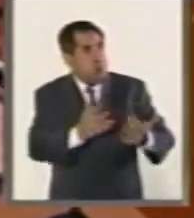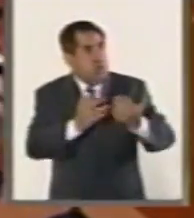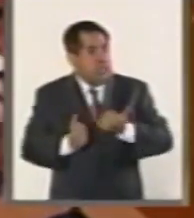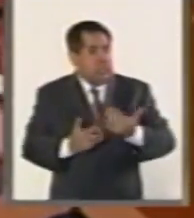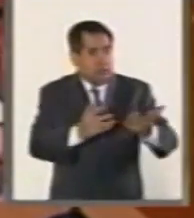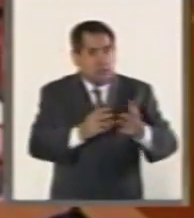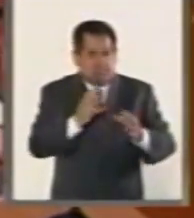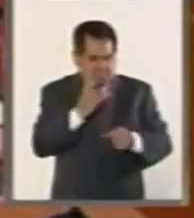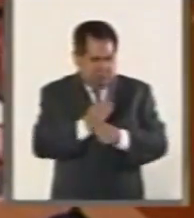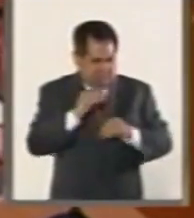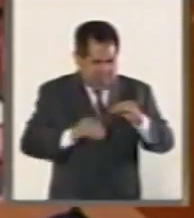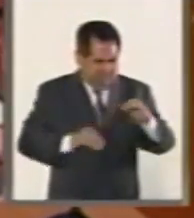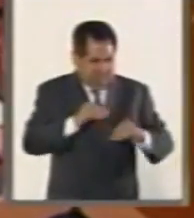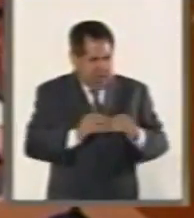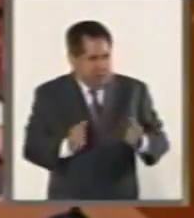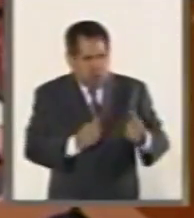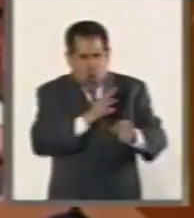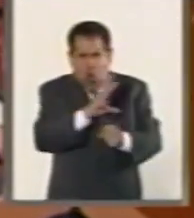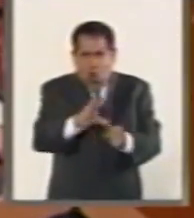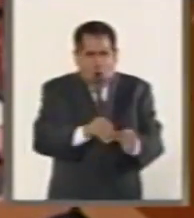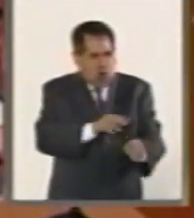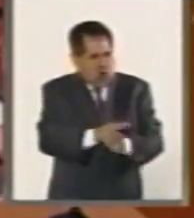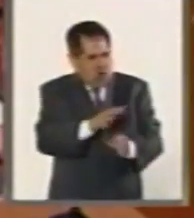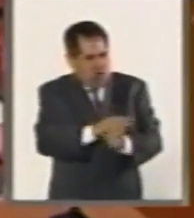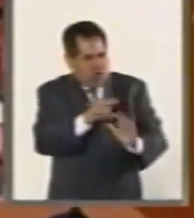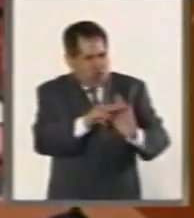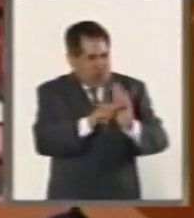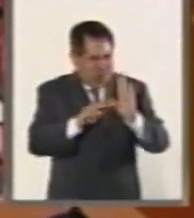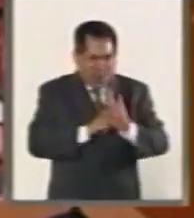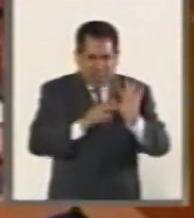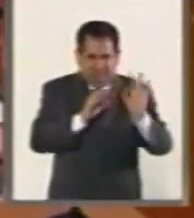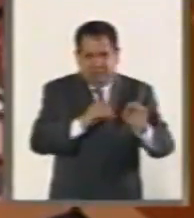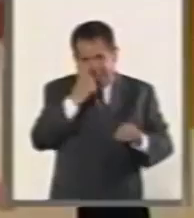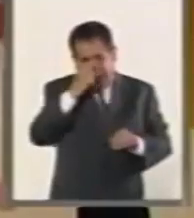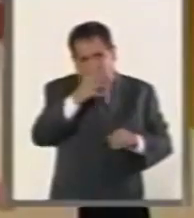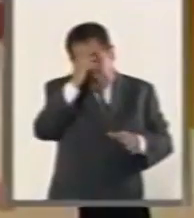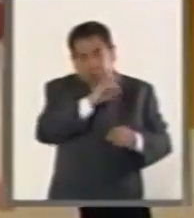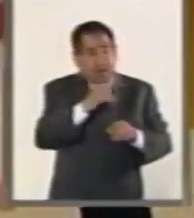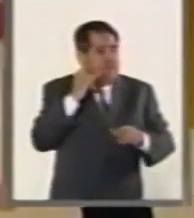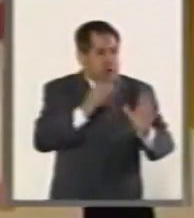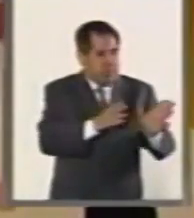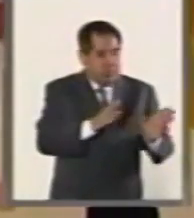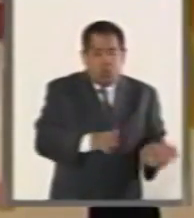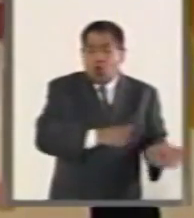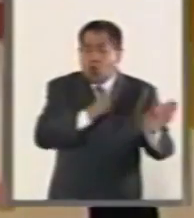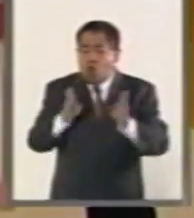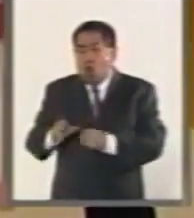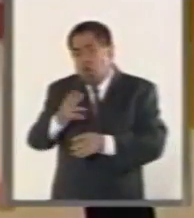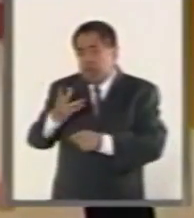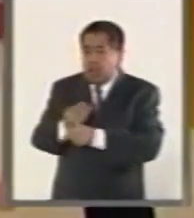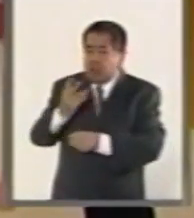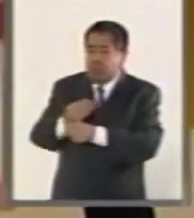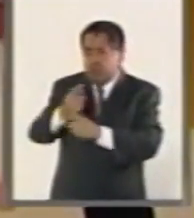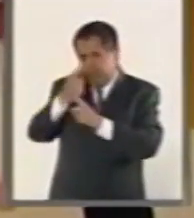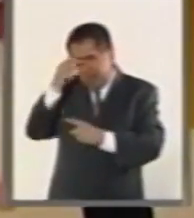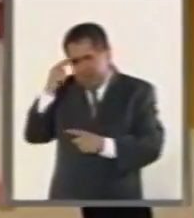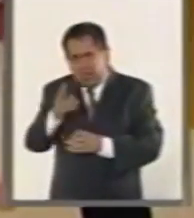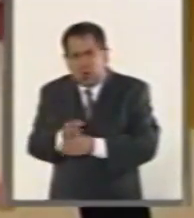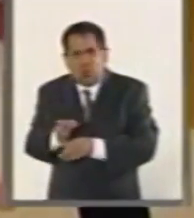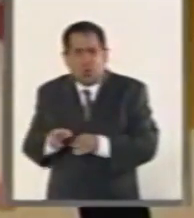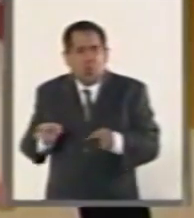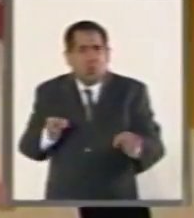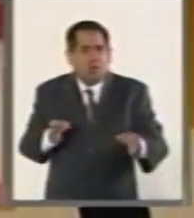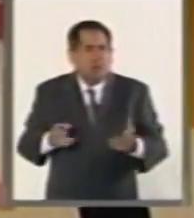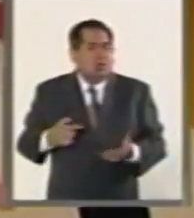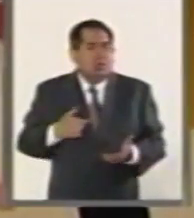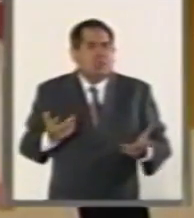que cumplía con todos los estándares de EPA en California, y otra para el mercado interior. ¿Qué